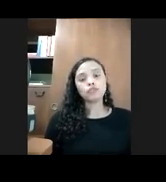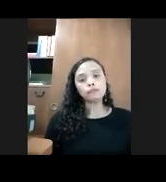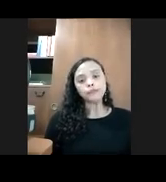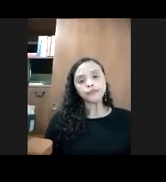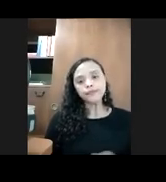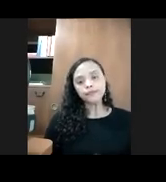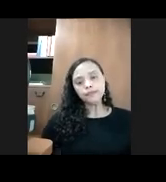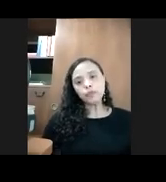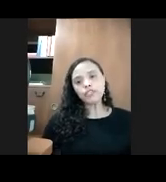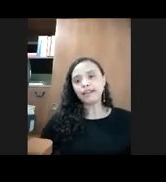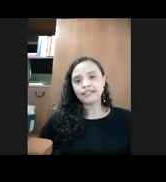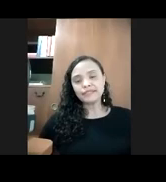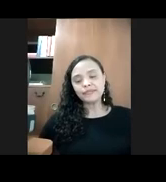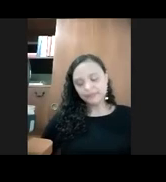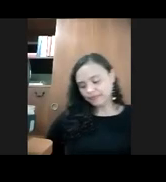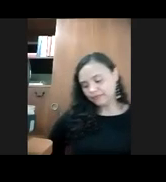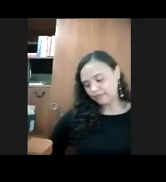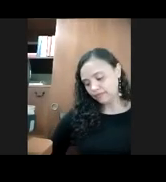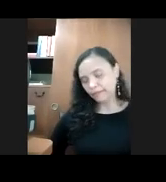proceso. Muchas gracias.